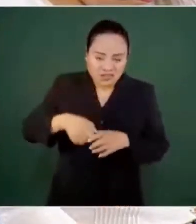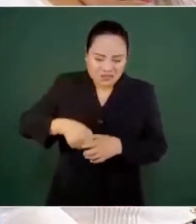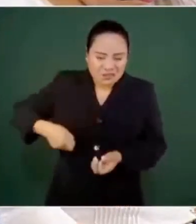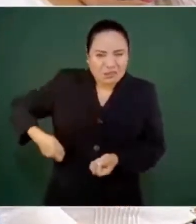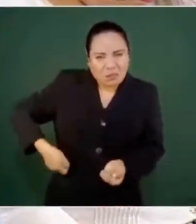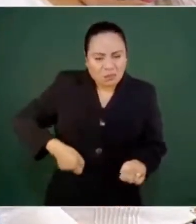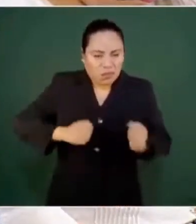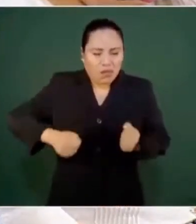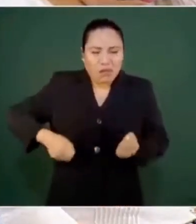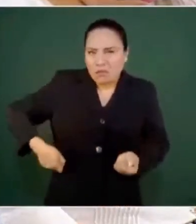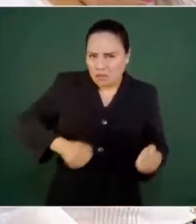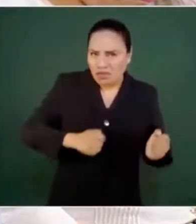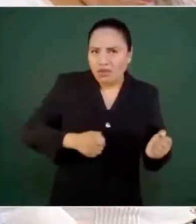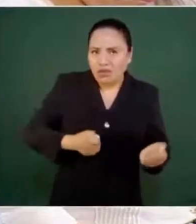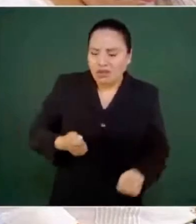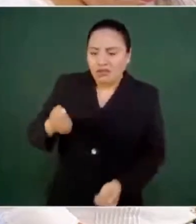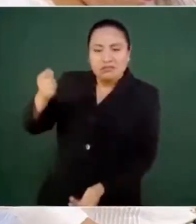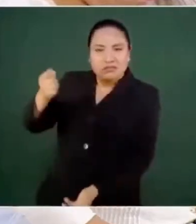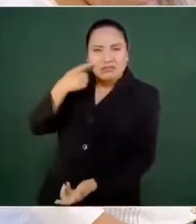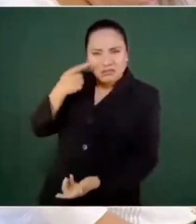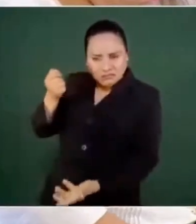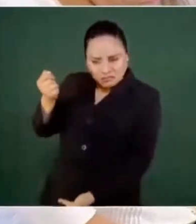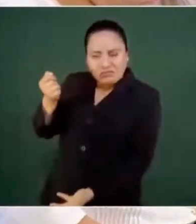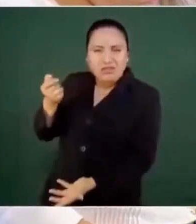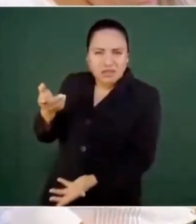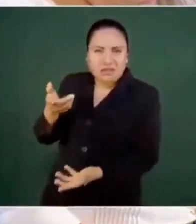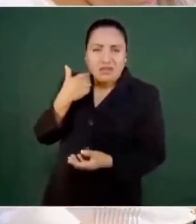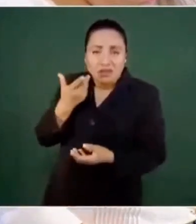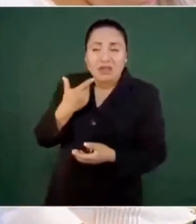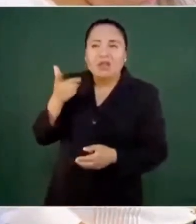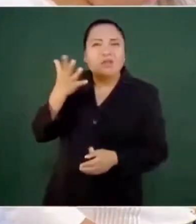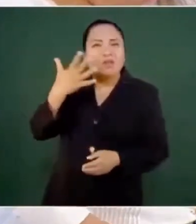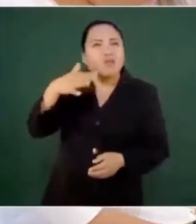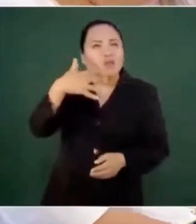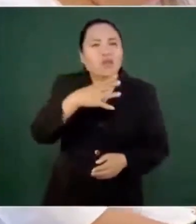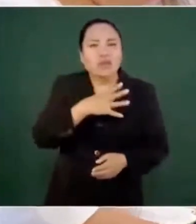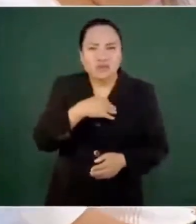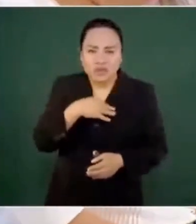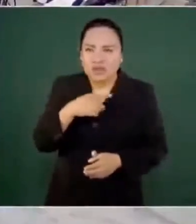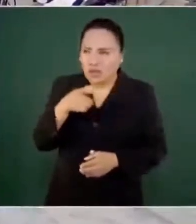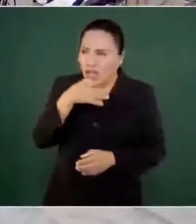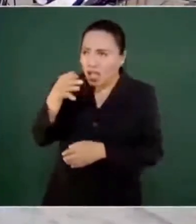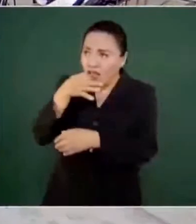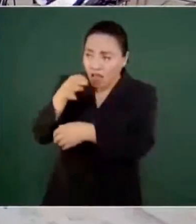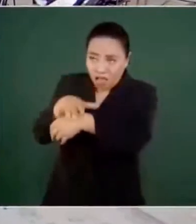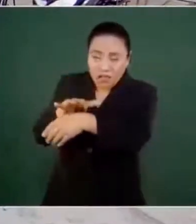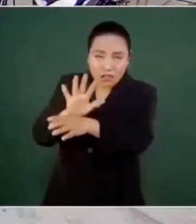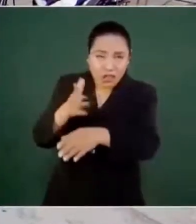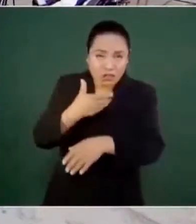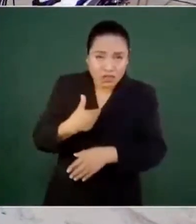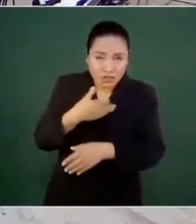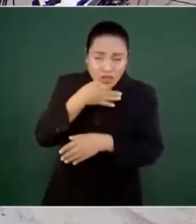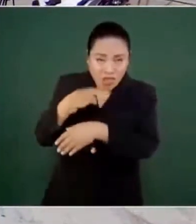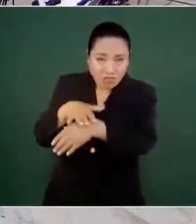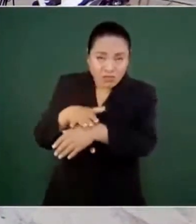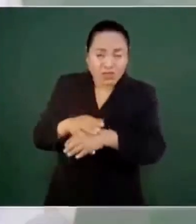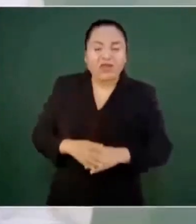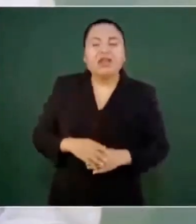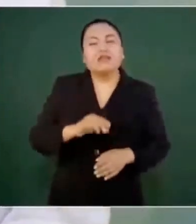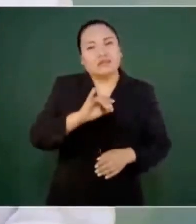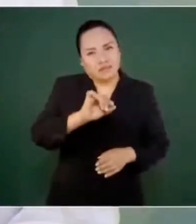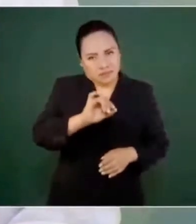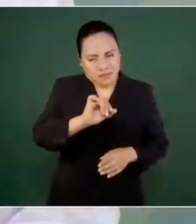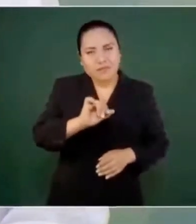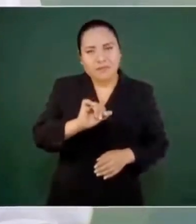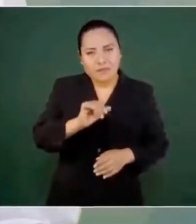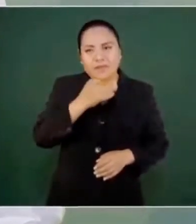dice que busca a sus hijos. ¿Le informaron sobre este encuentro? Sí, ¿Usted la recibiría? Pero con